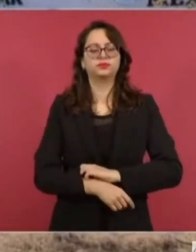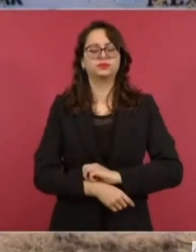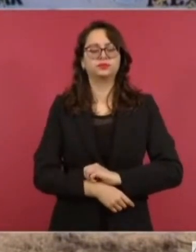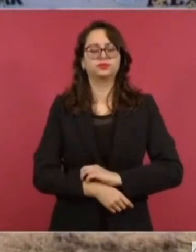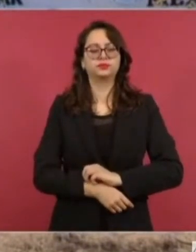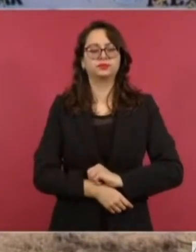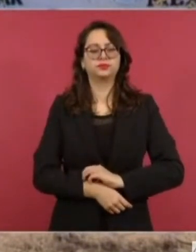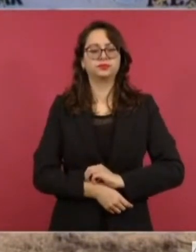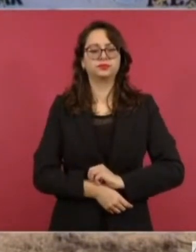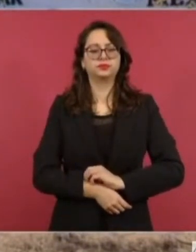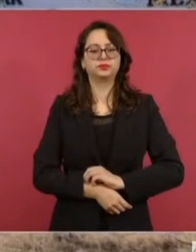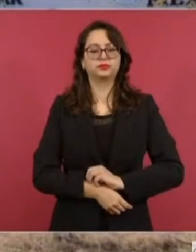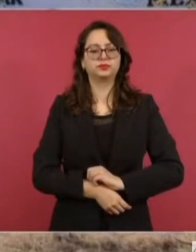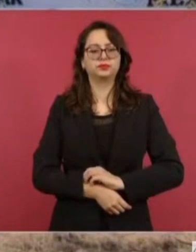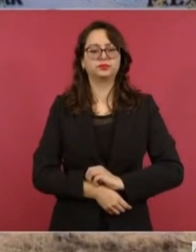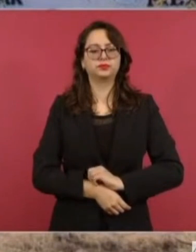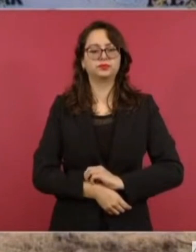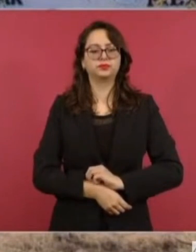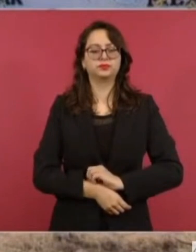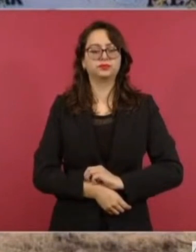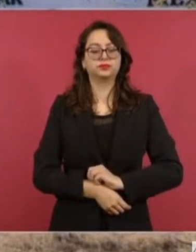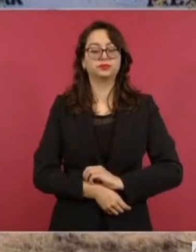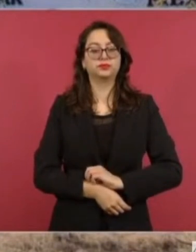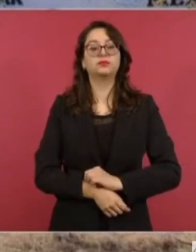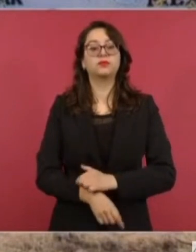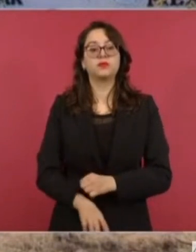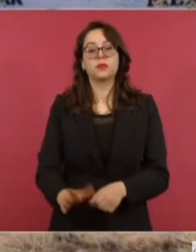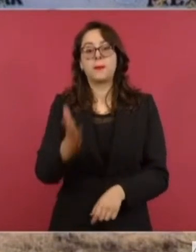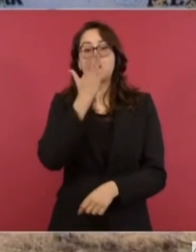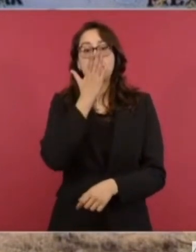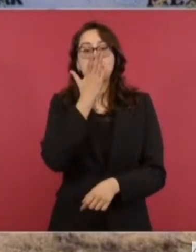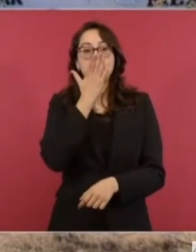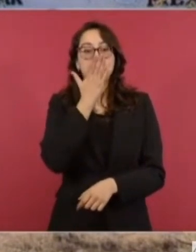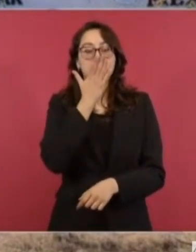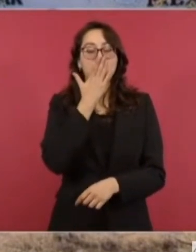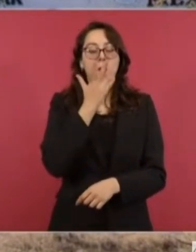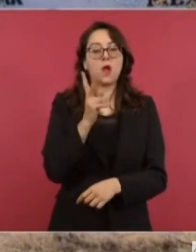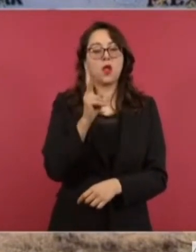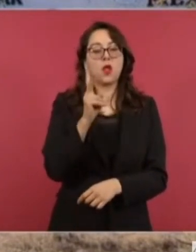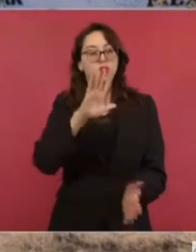Sur. El caso de Sonora, tenemos a